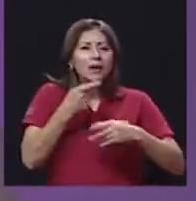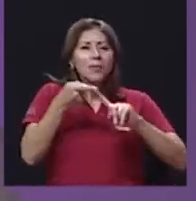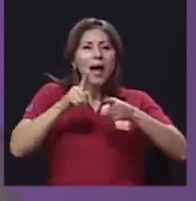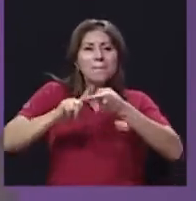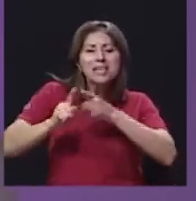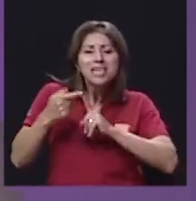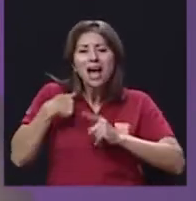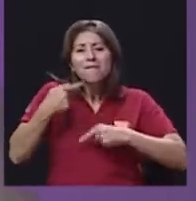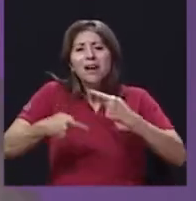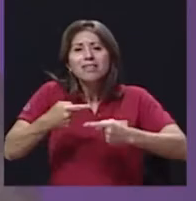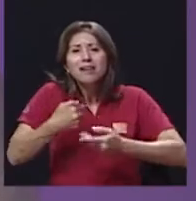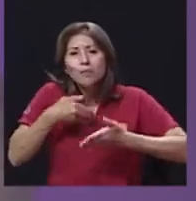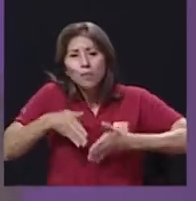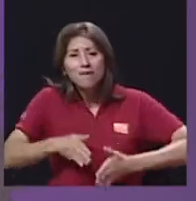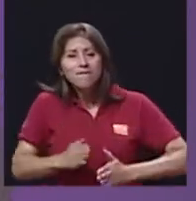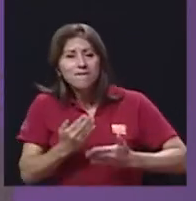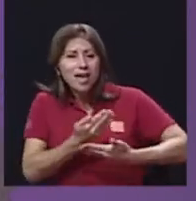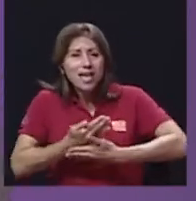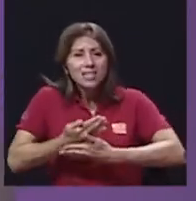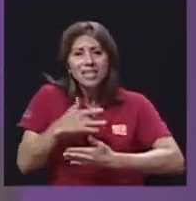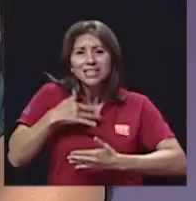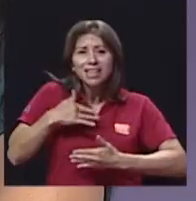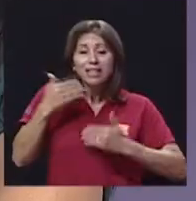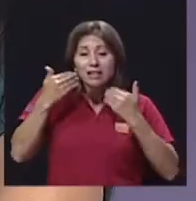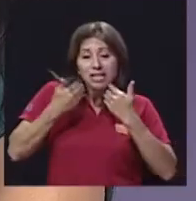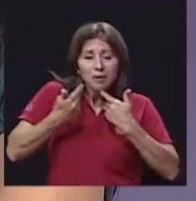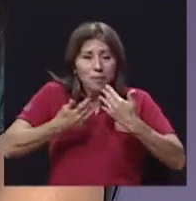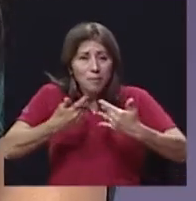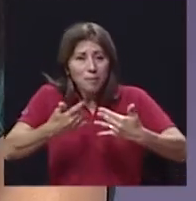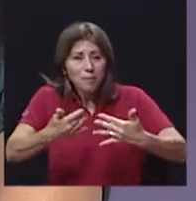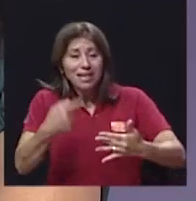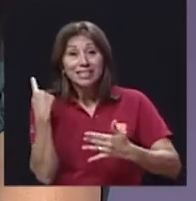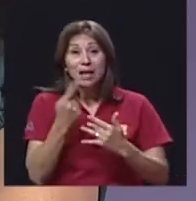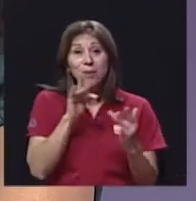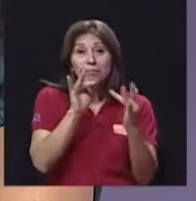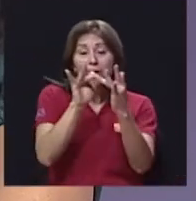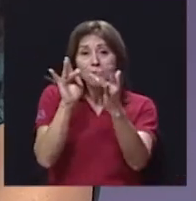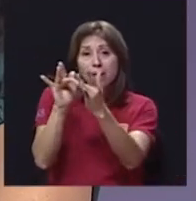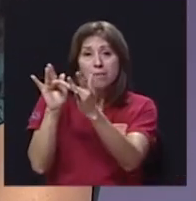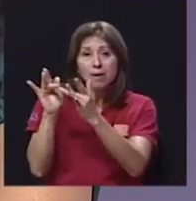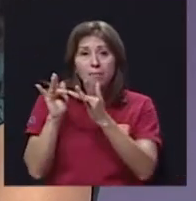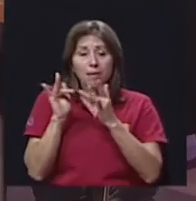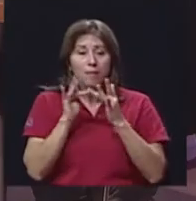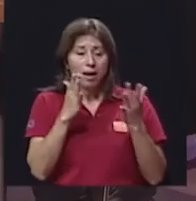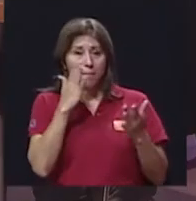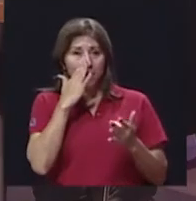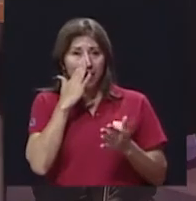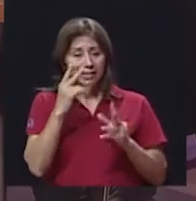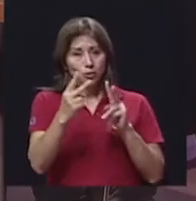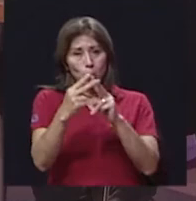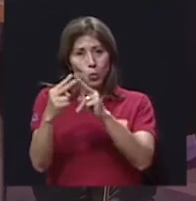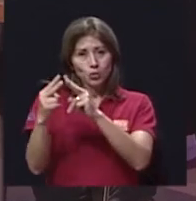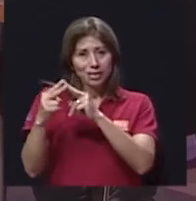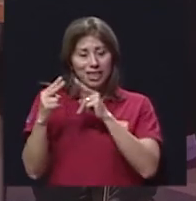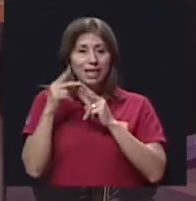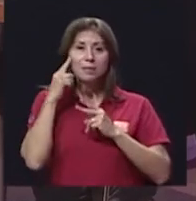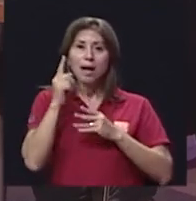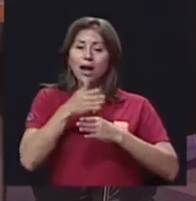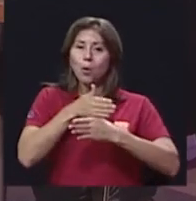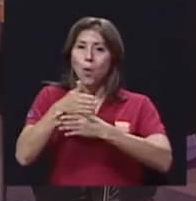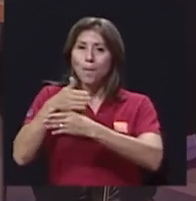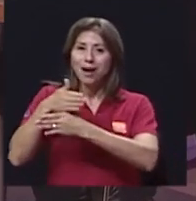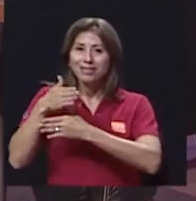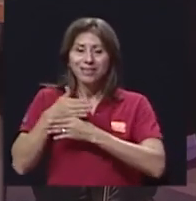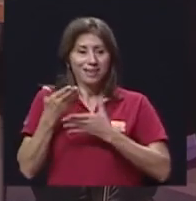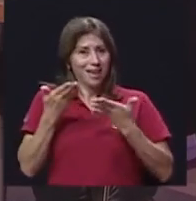siente triste lockout y van acercándose mamás conocidas siempre para compartir esto que es